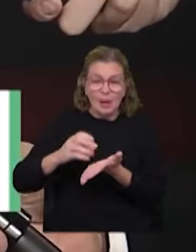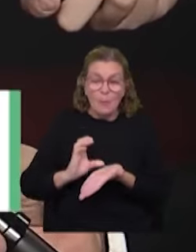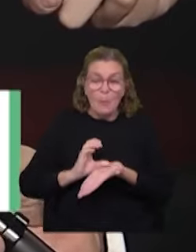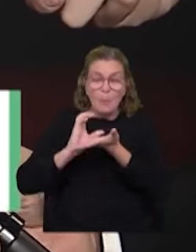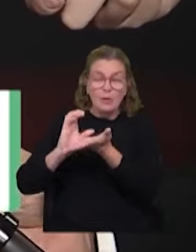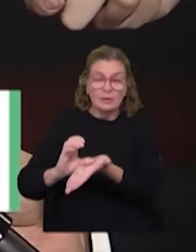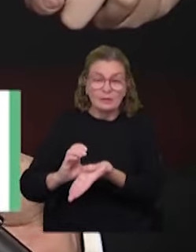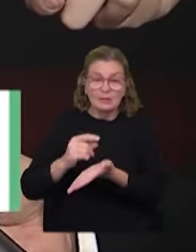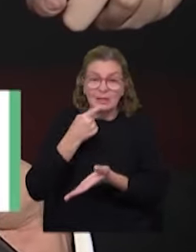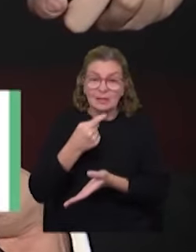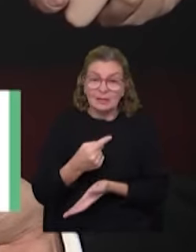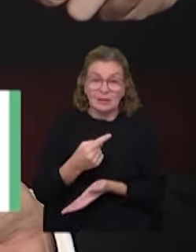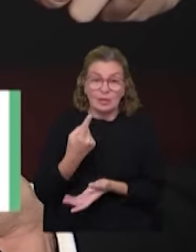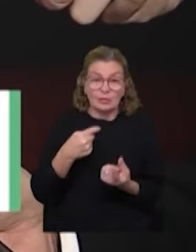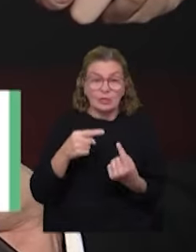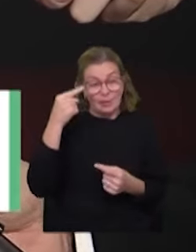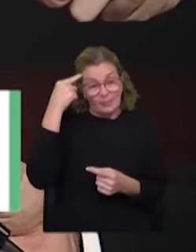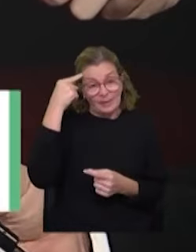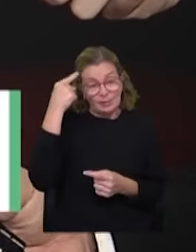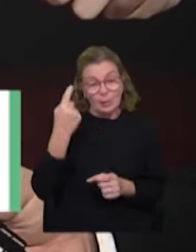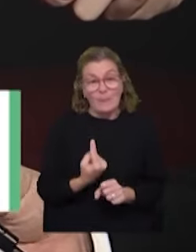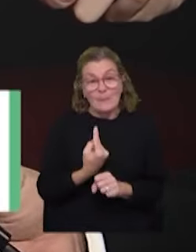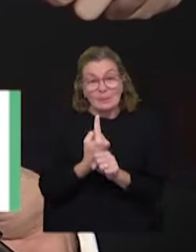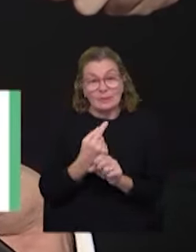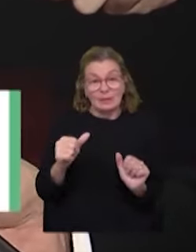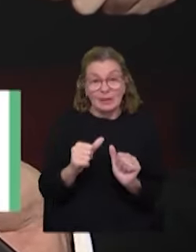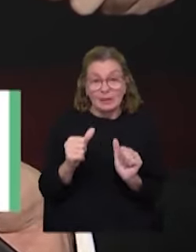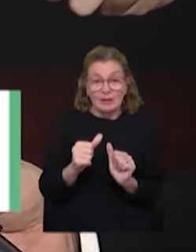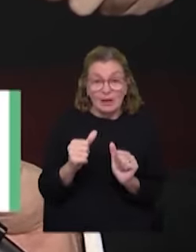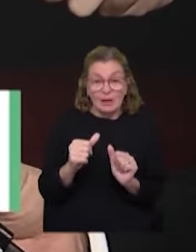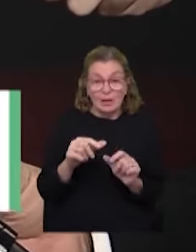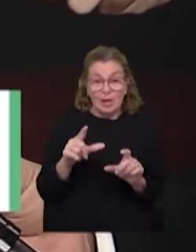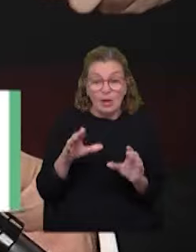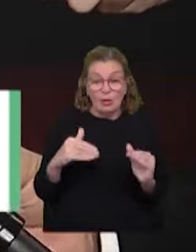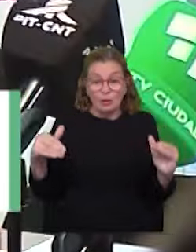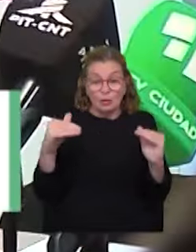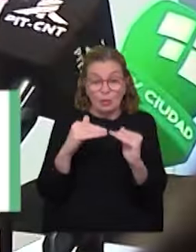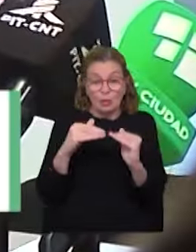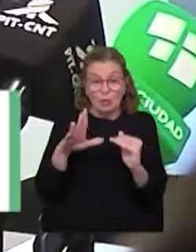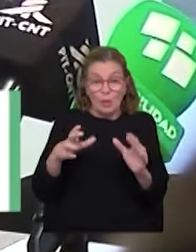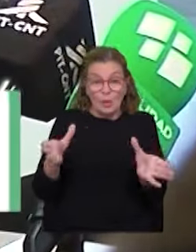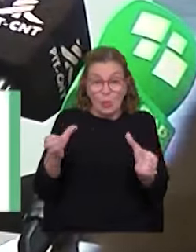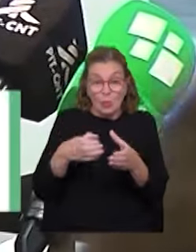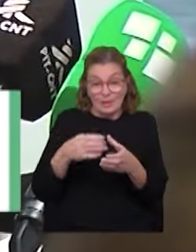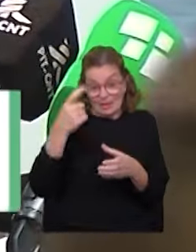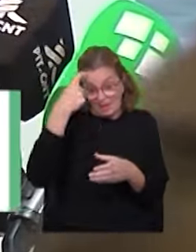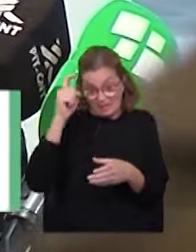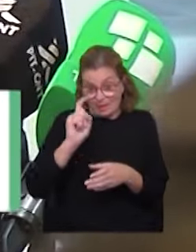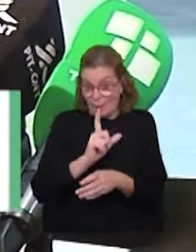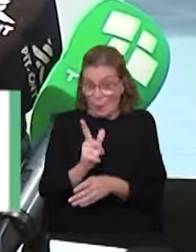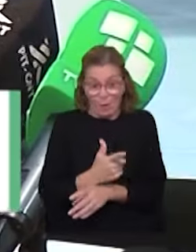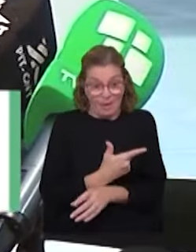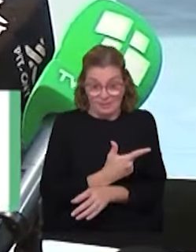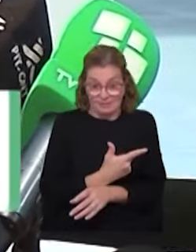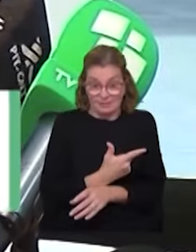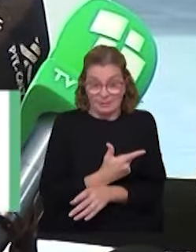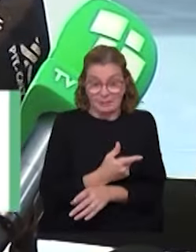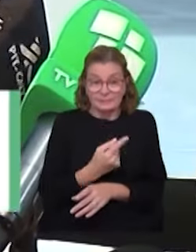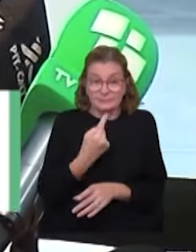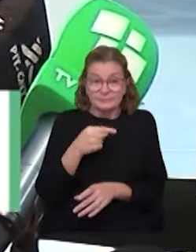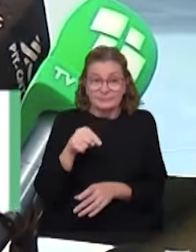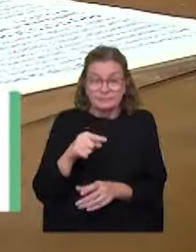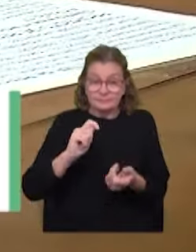que decirlo entonces creo que que lo primero que tiene que hacer es ponerse de acuerdo porque ahí no hay unidad de ideas este este